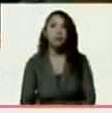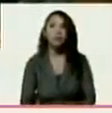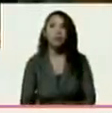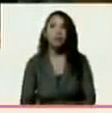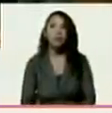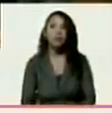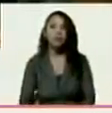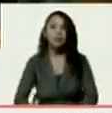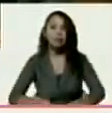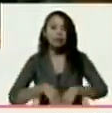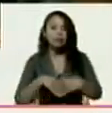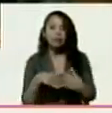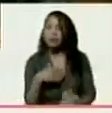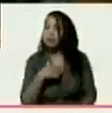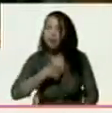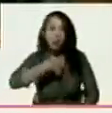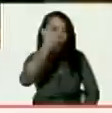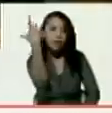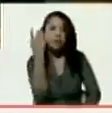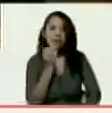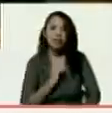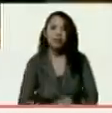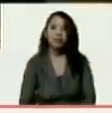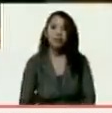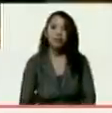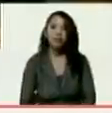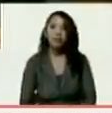¡Qué vergüenza de oposición!